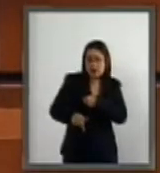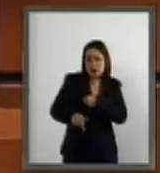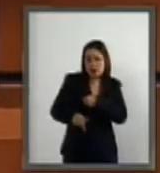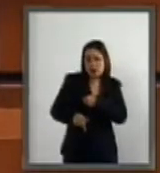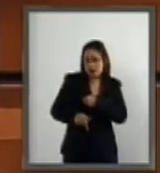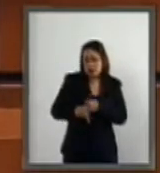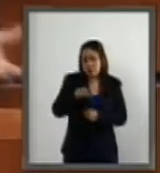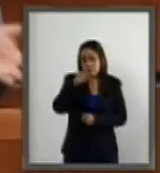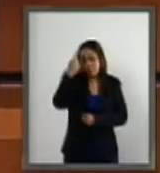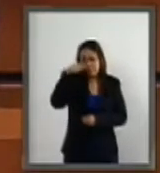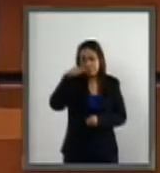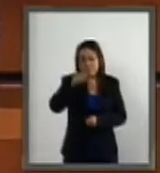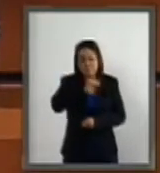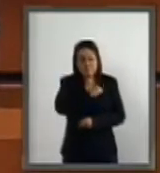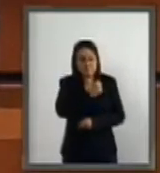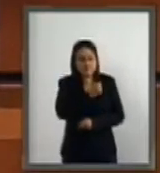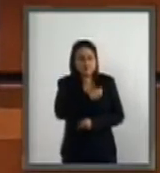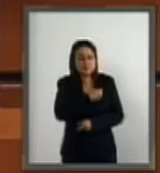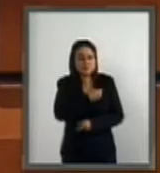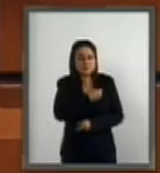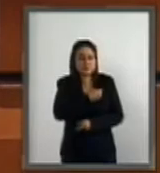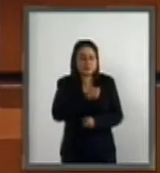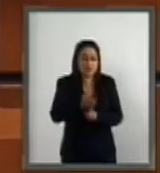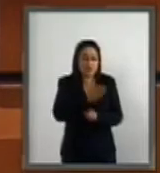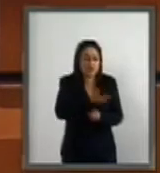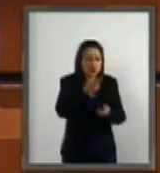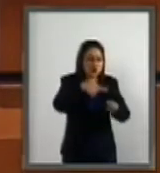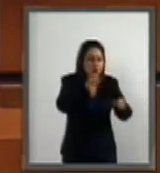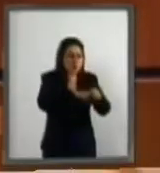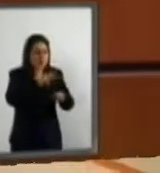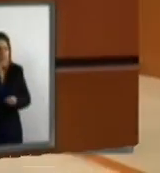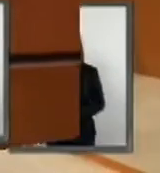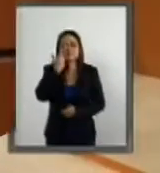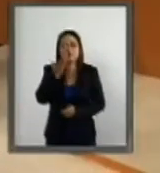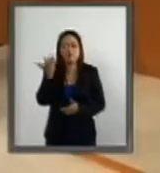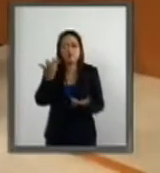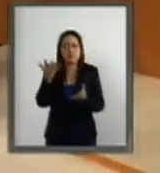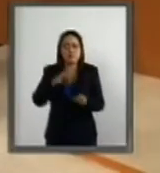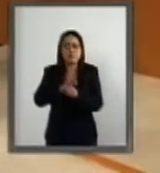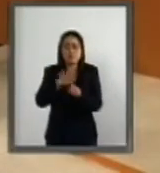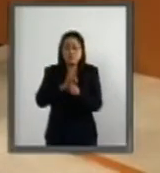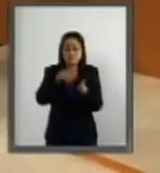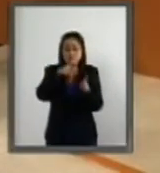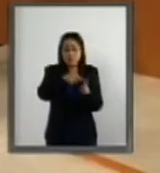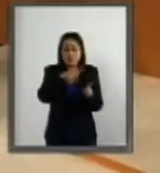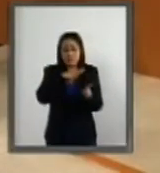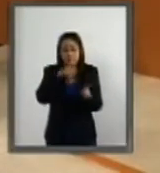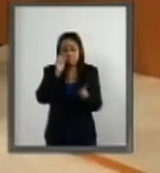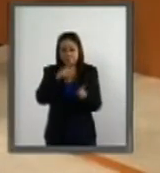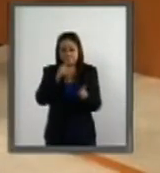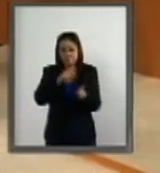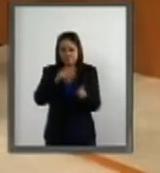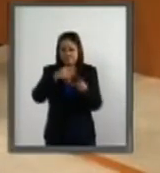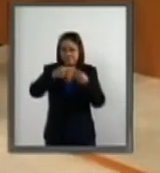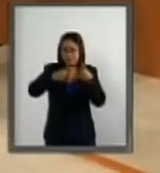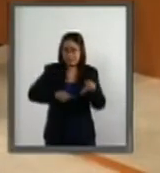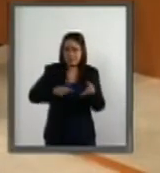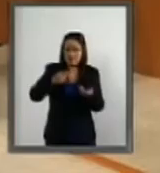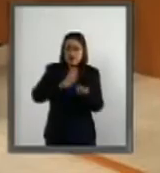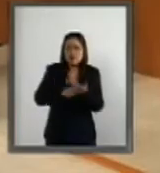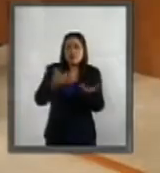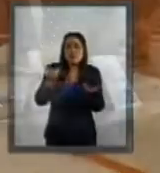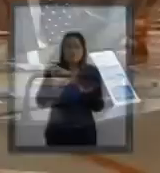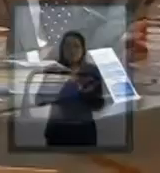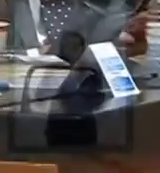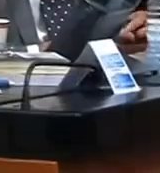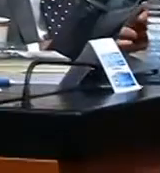a la salud que lo que es el tabaco regular de acuerdo con el senador los instrumentos bienes o servicios que